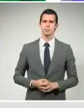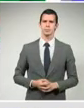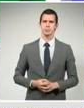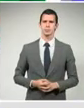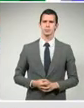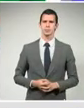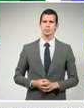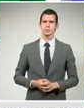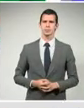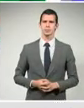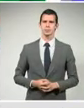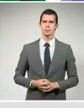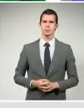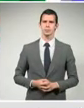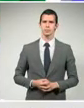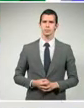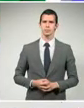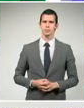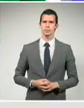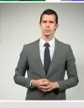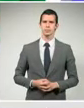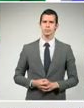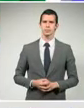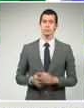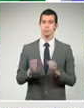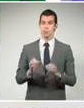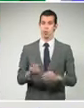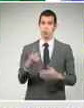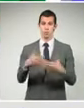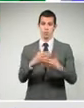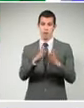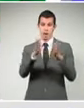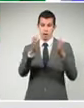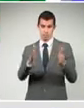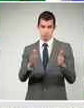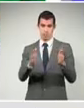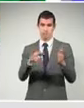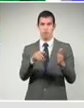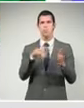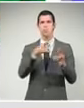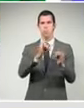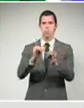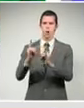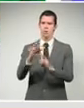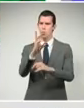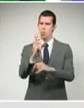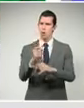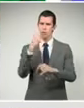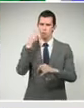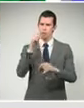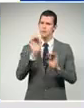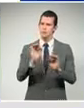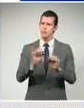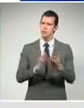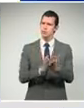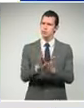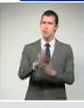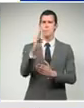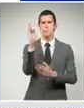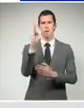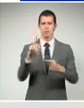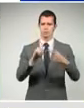Fallecidos en un día, una cifra que se mantiene muy elevada en Brasil. En primer